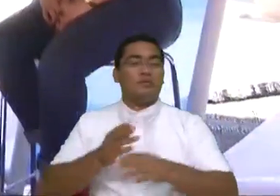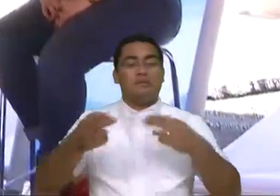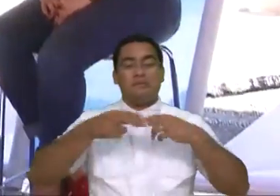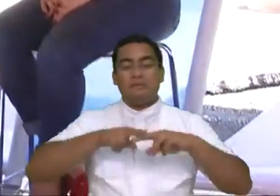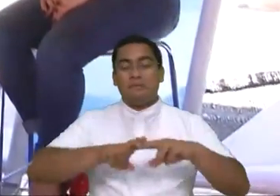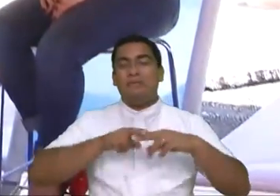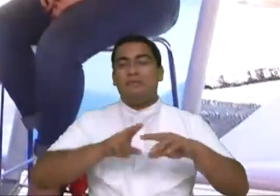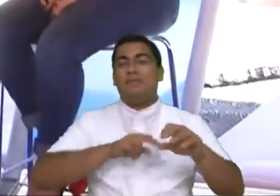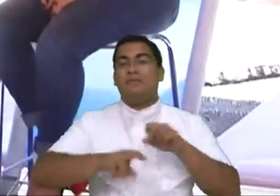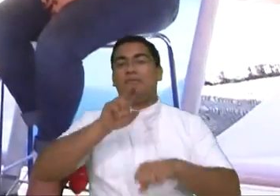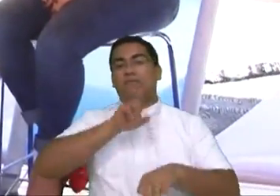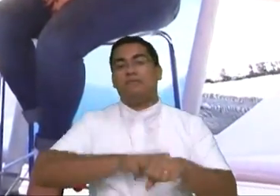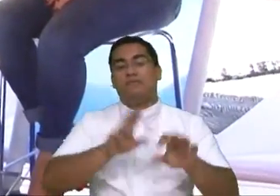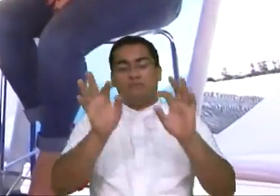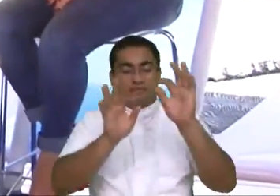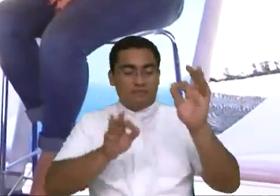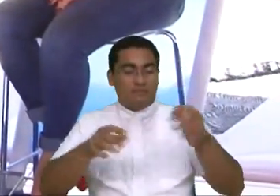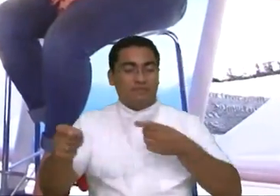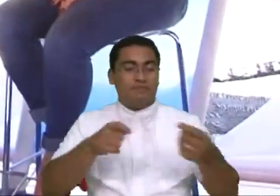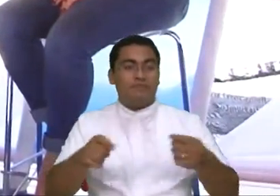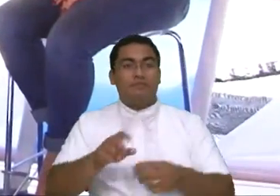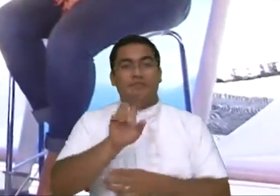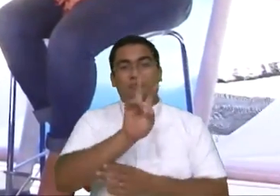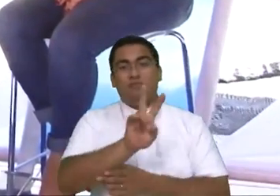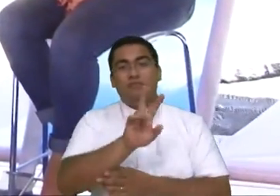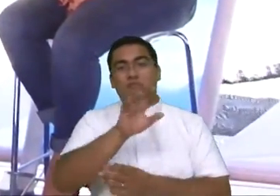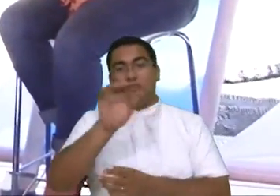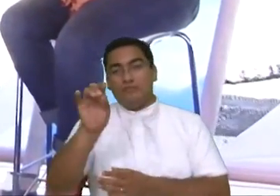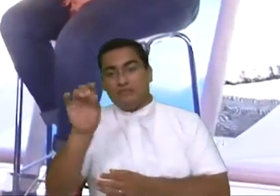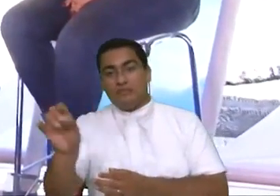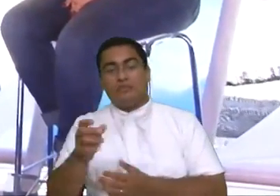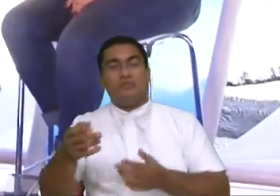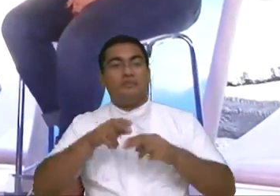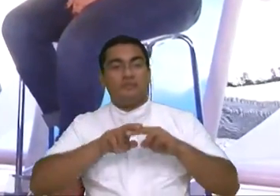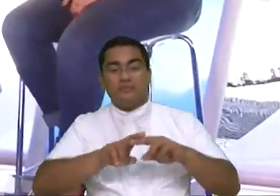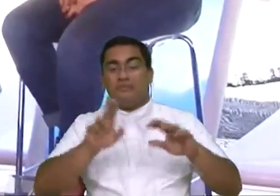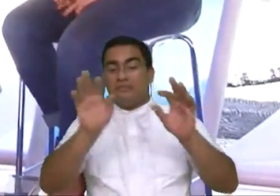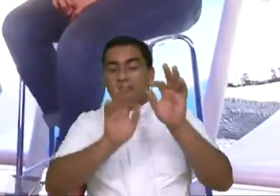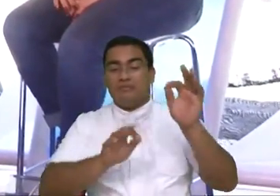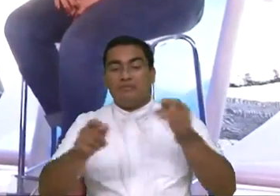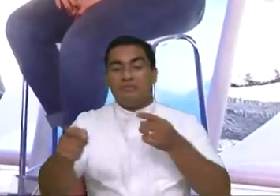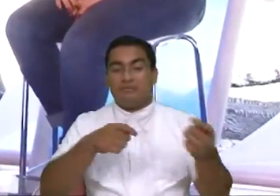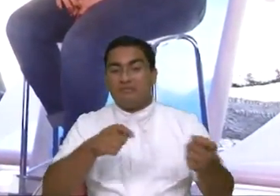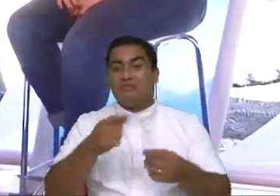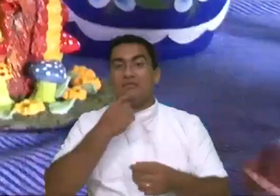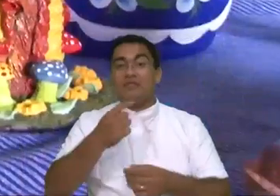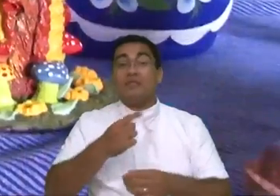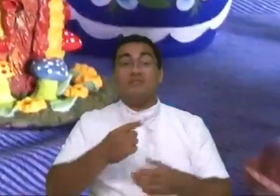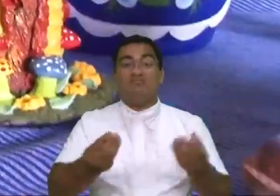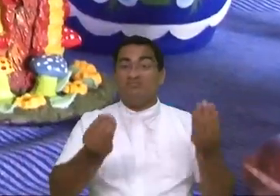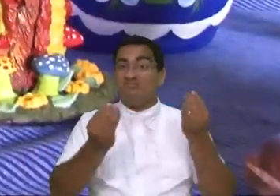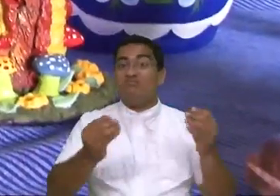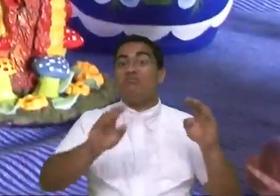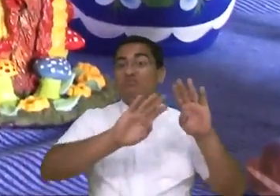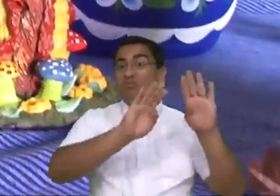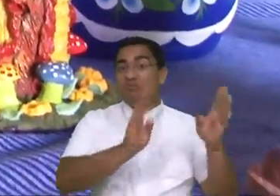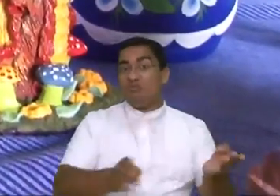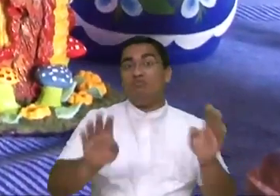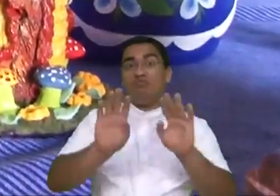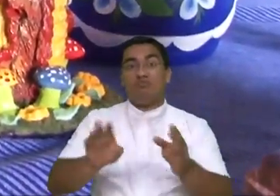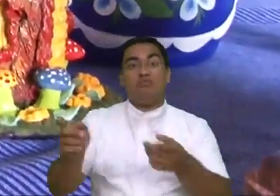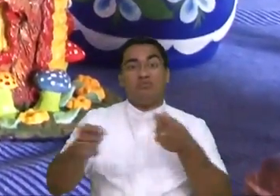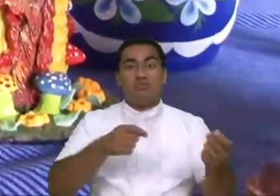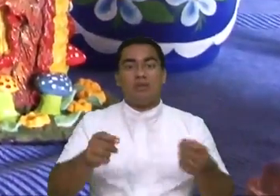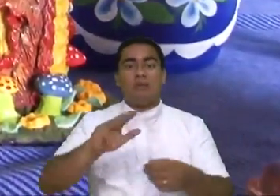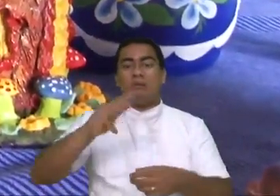Ferias. De los 200 protagonistas que forman parte del Parque de Ferias, más de la mitad son mujeres. El parque está abierto desde las